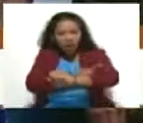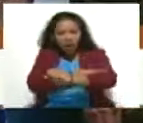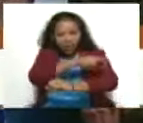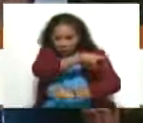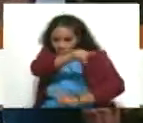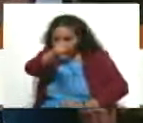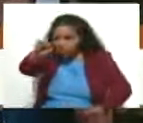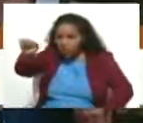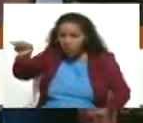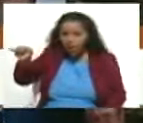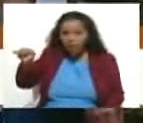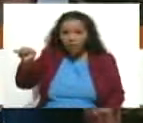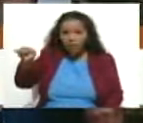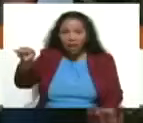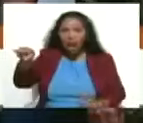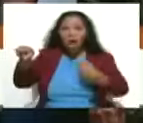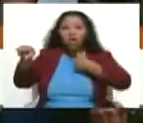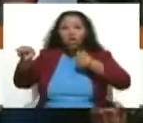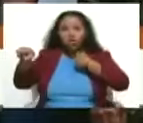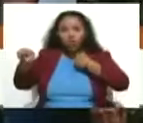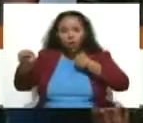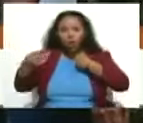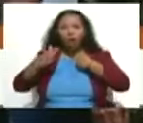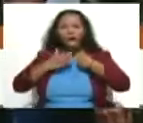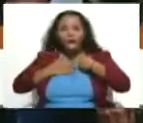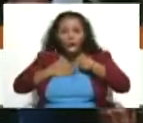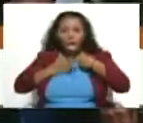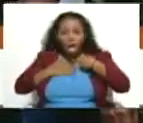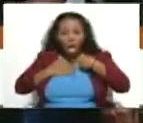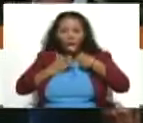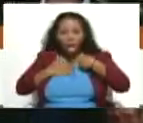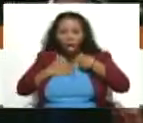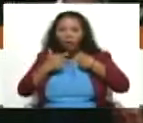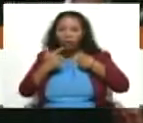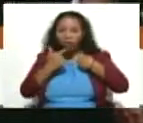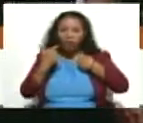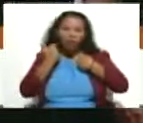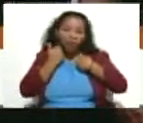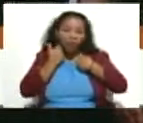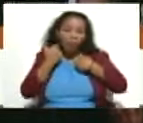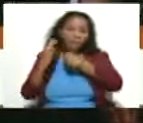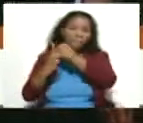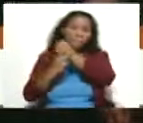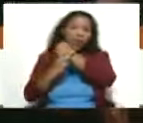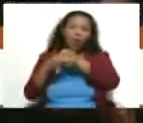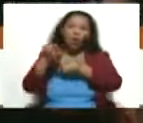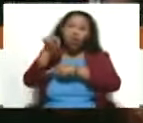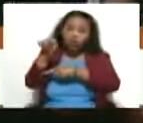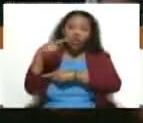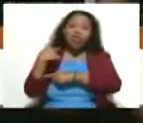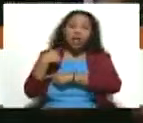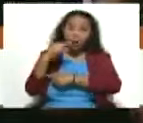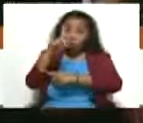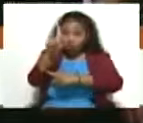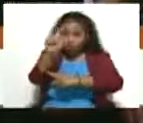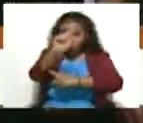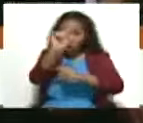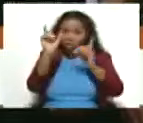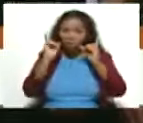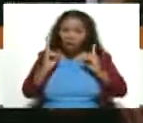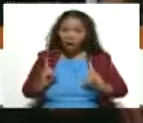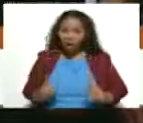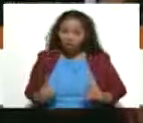hermanas. Yo tengo bronquitis, Diosdado, y el médico me dijo, tienes que tener un mes de